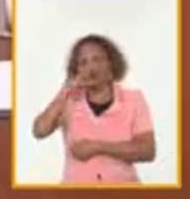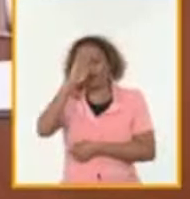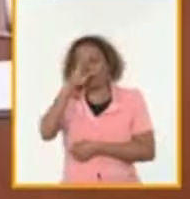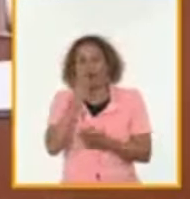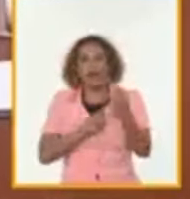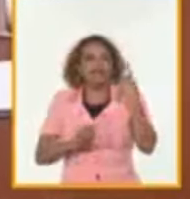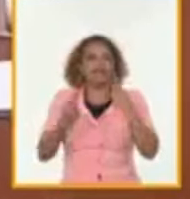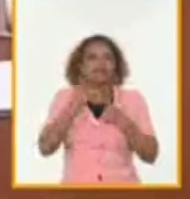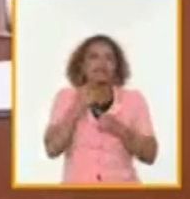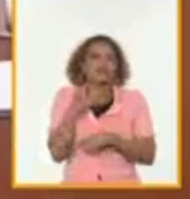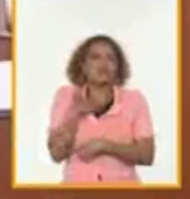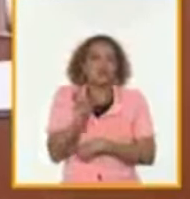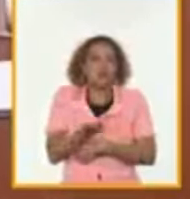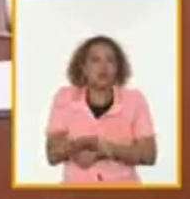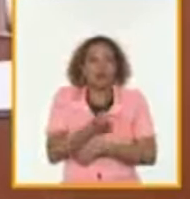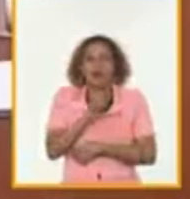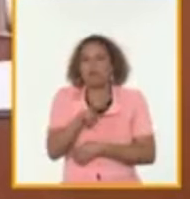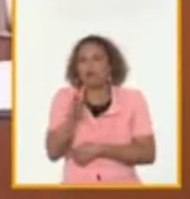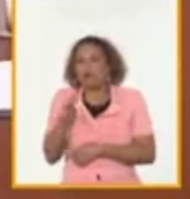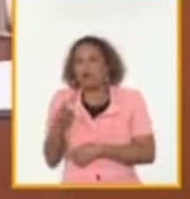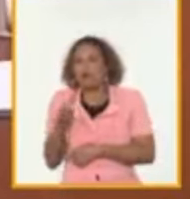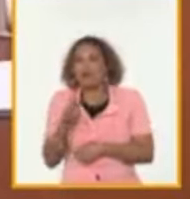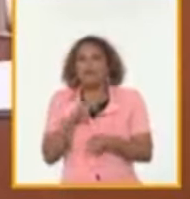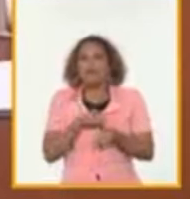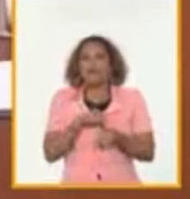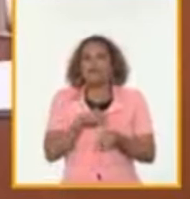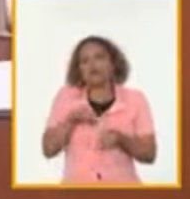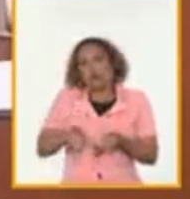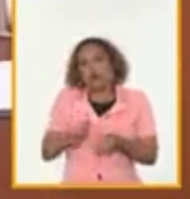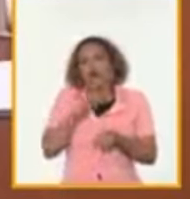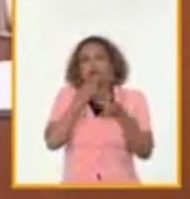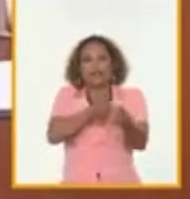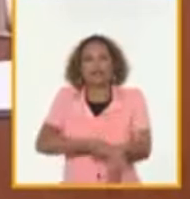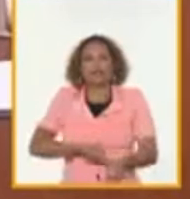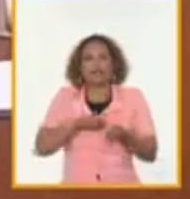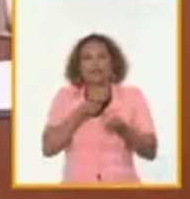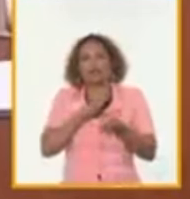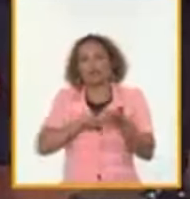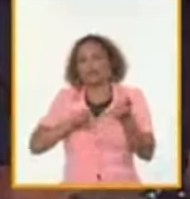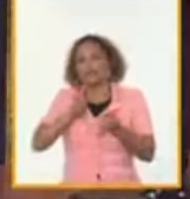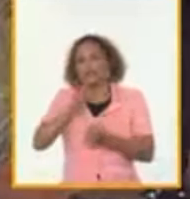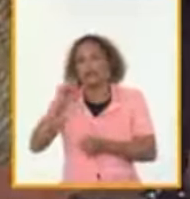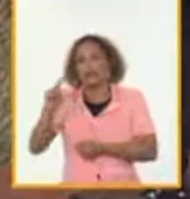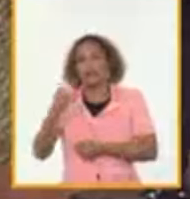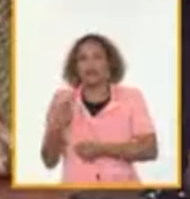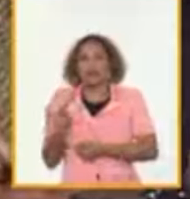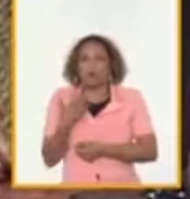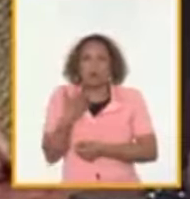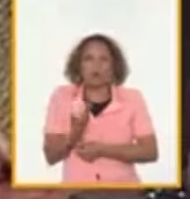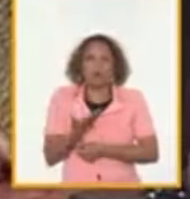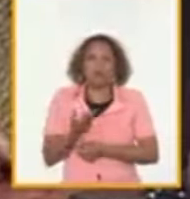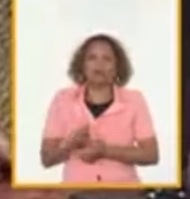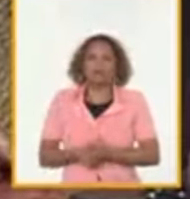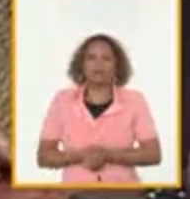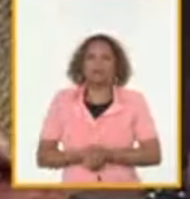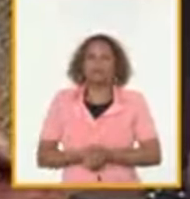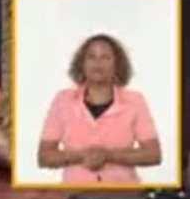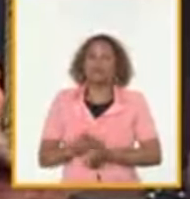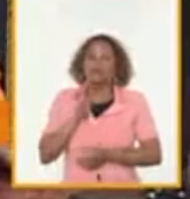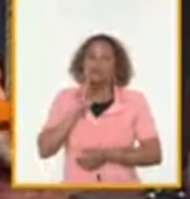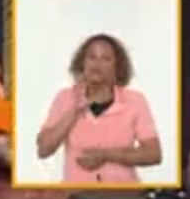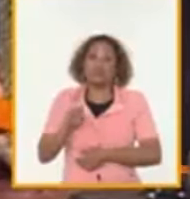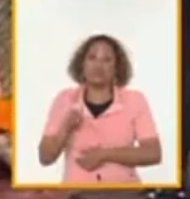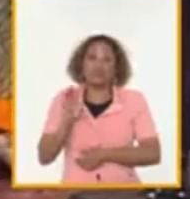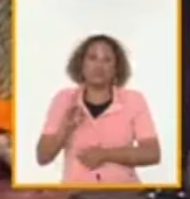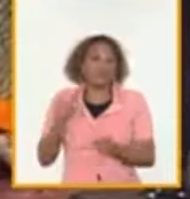se han seguido que se han seguido buscando en qué momento está hoy la agricultura de villac clar bueno Randy realmente como decías es un reto es un